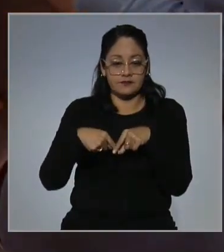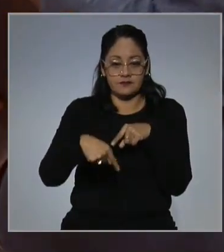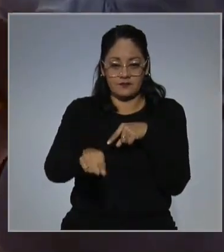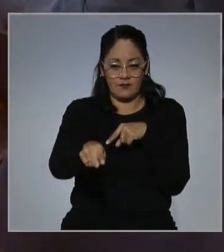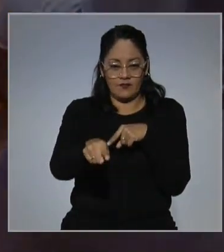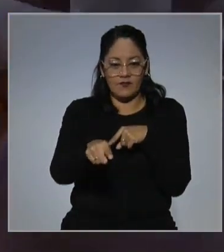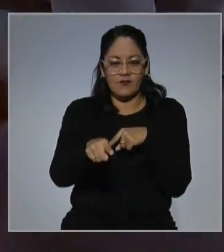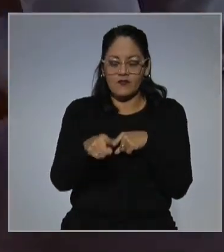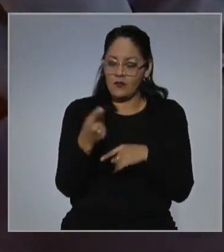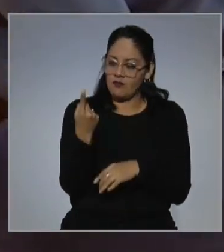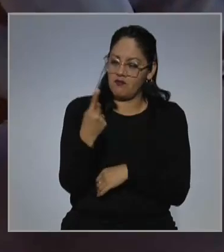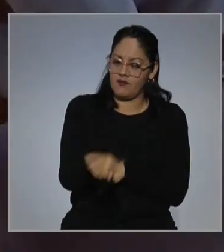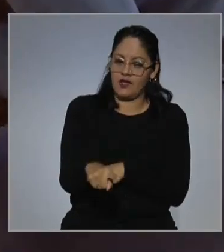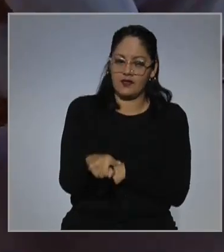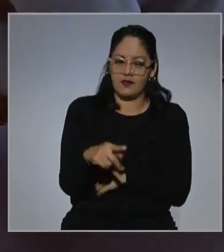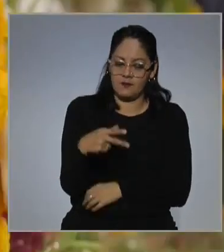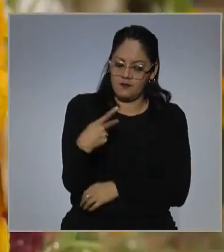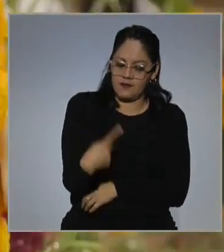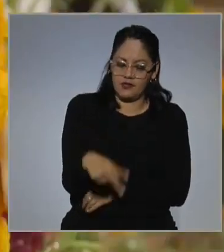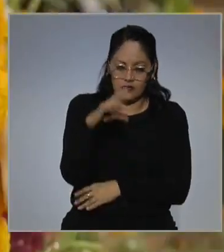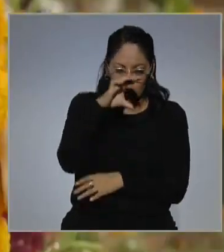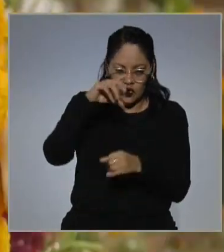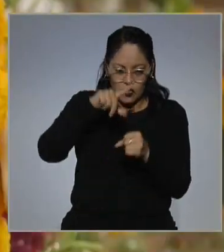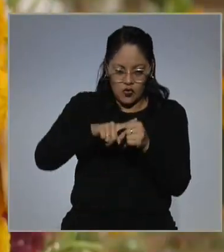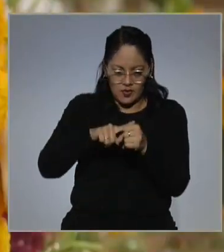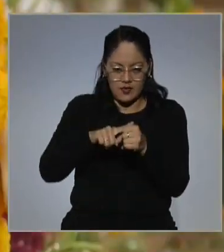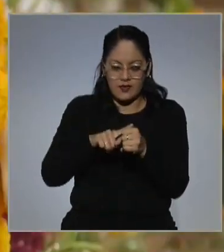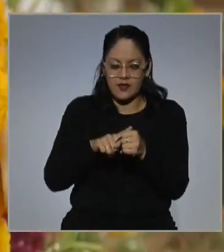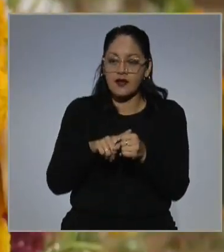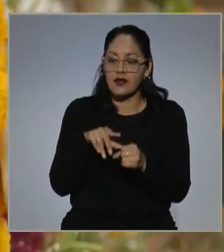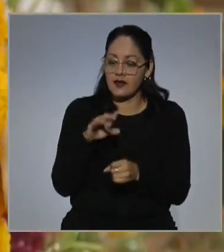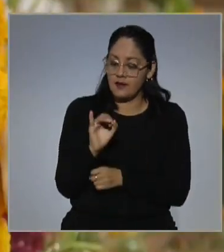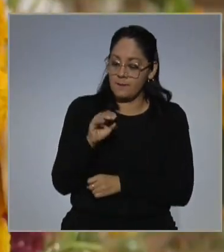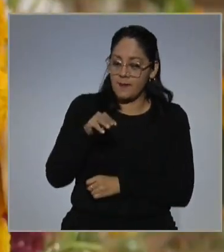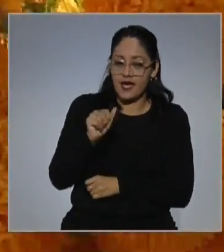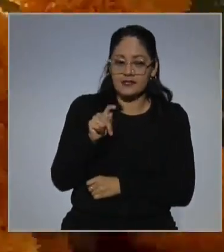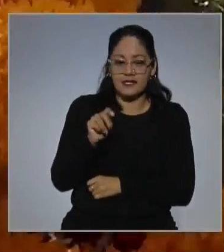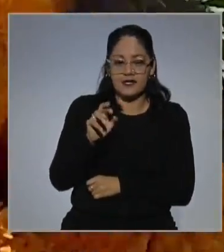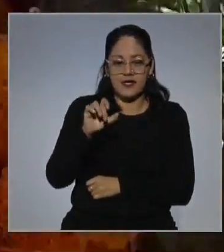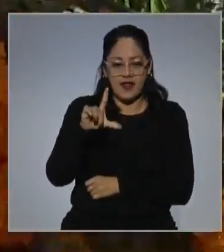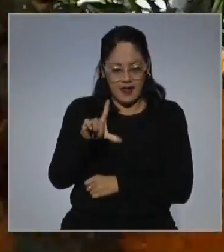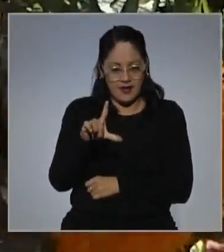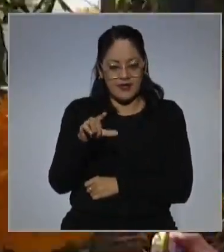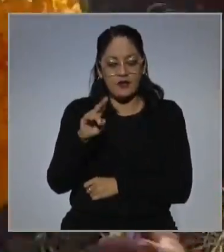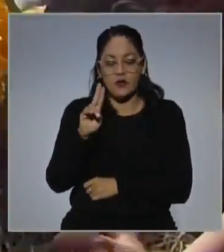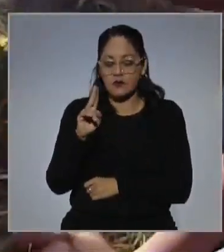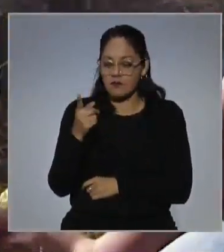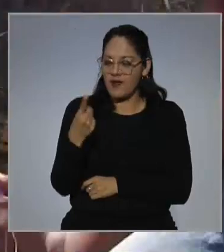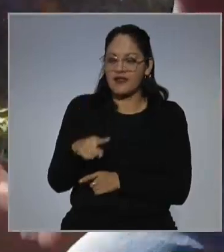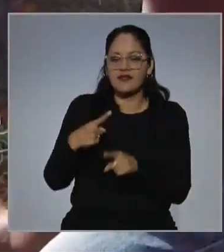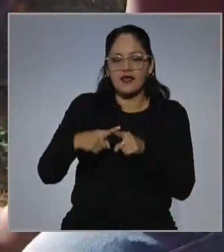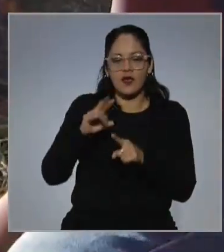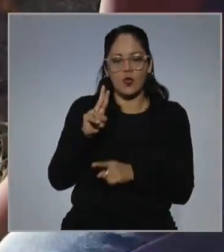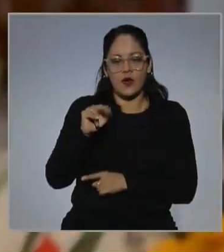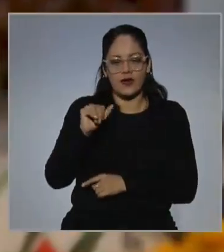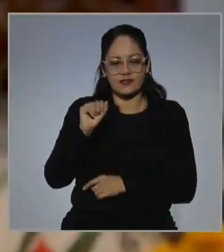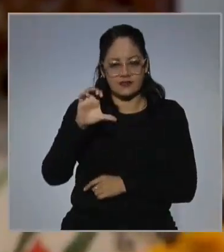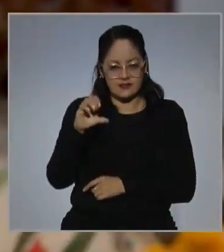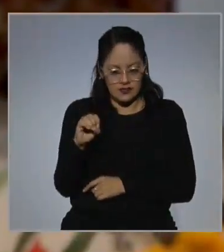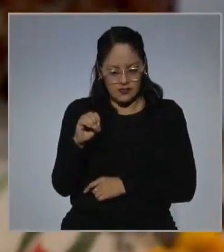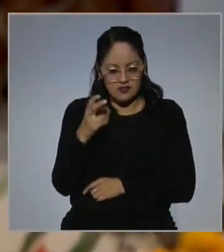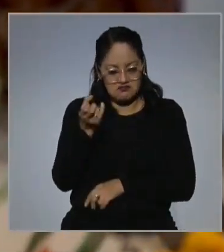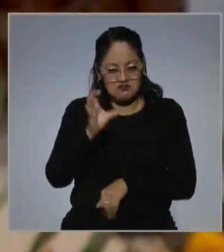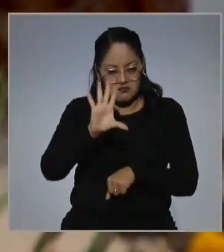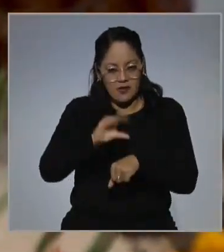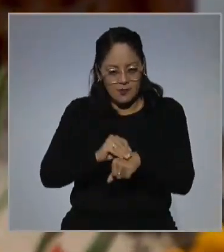su declaratoria como Patrimonio Cultural Inmaterial por parte de la UNESCO, ha permitido que